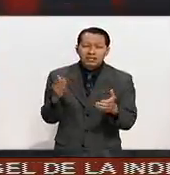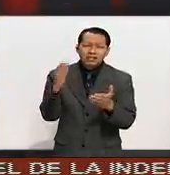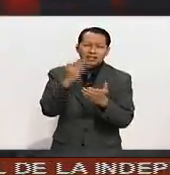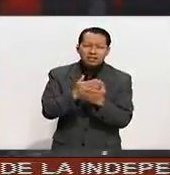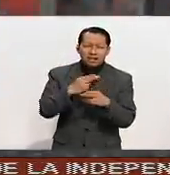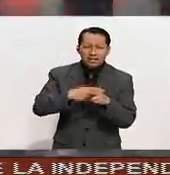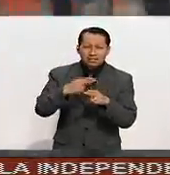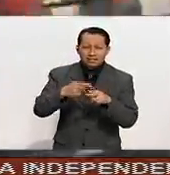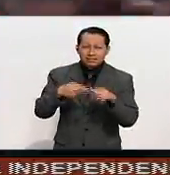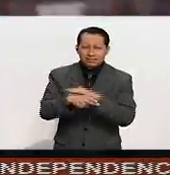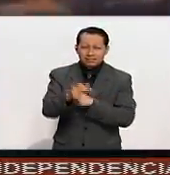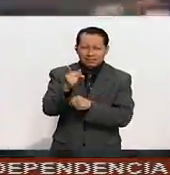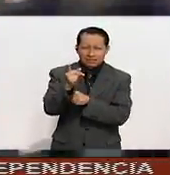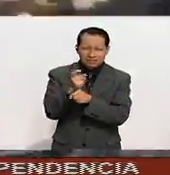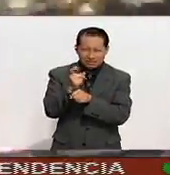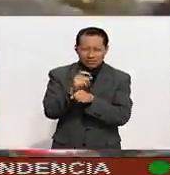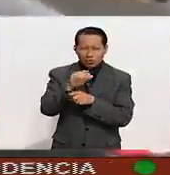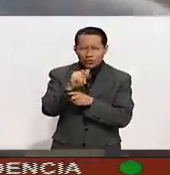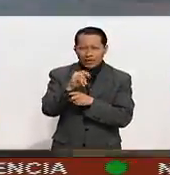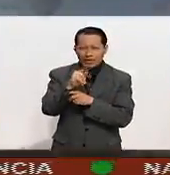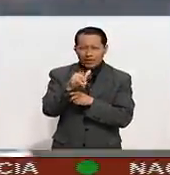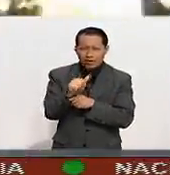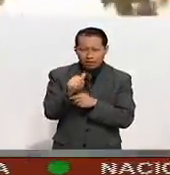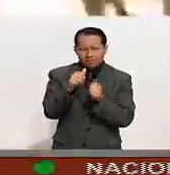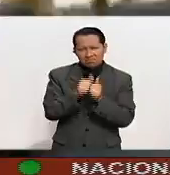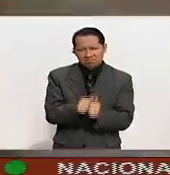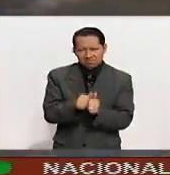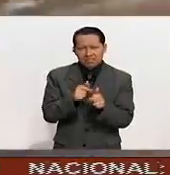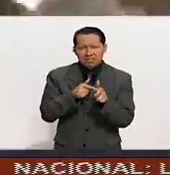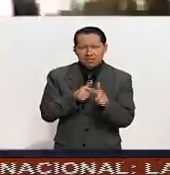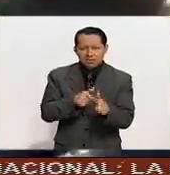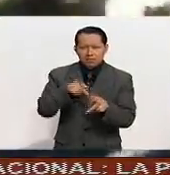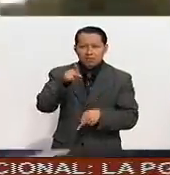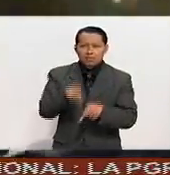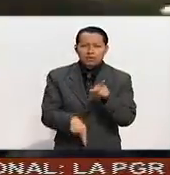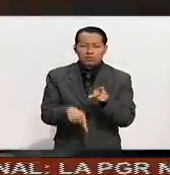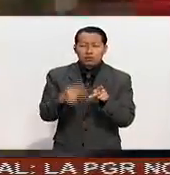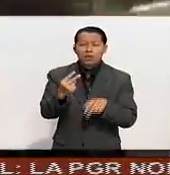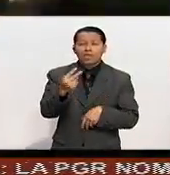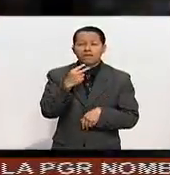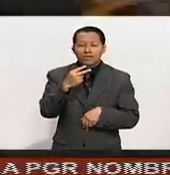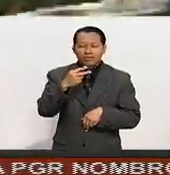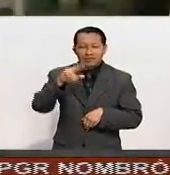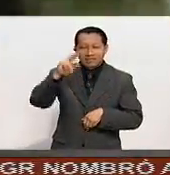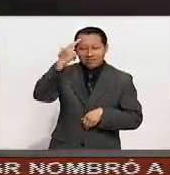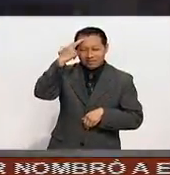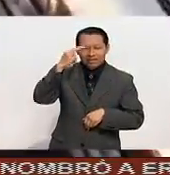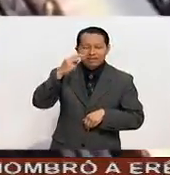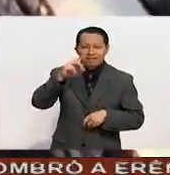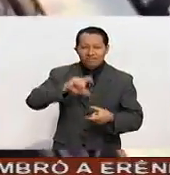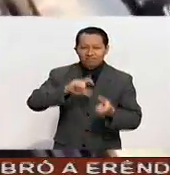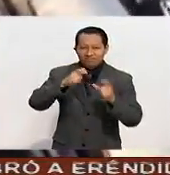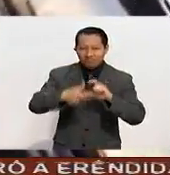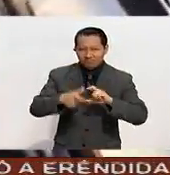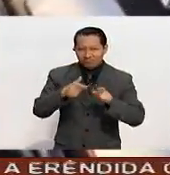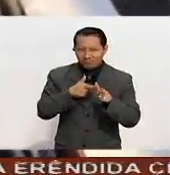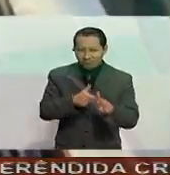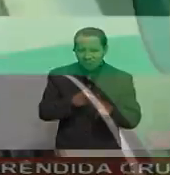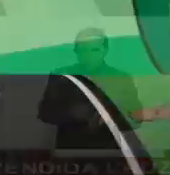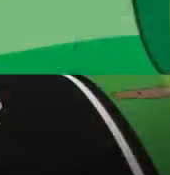para instalarse de manera indefinida. Vamos a otra pausa. Está usted viendo, le recuerdo, México al Día.